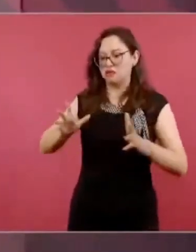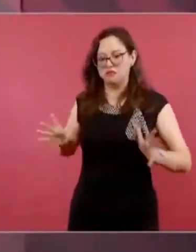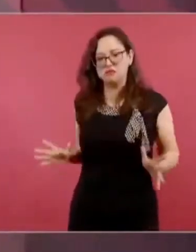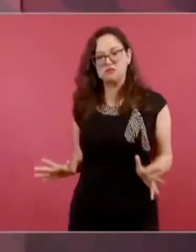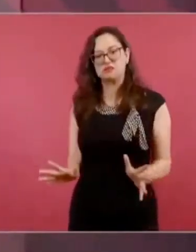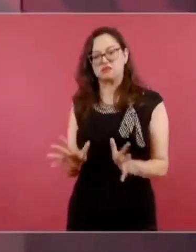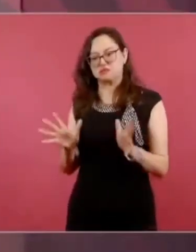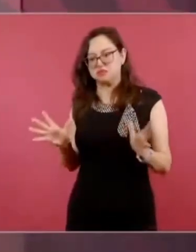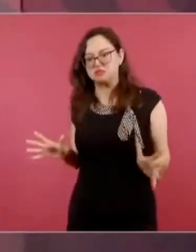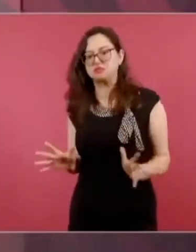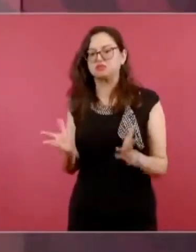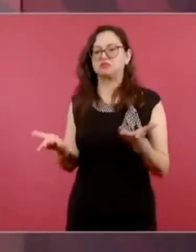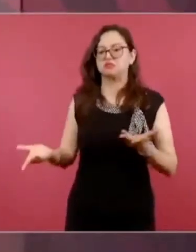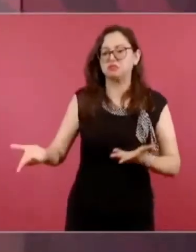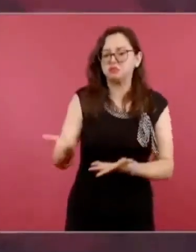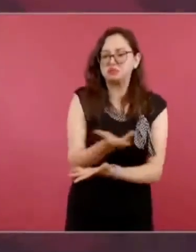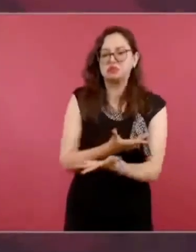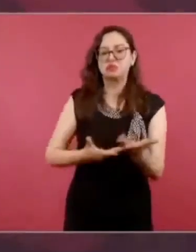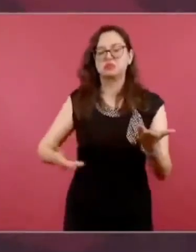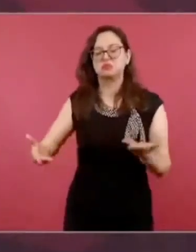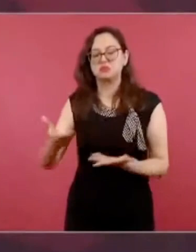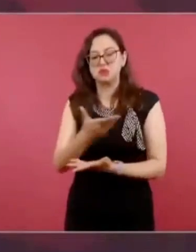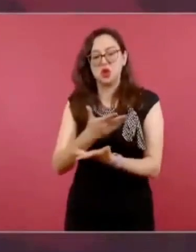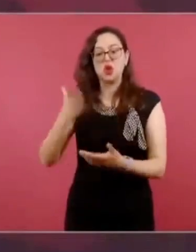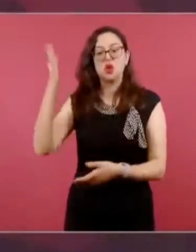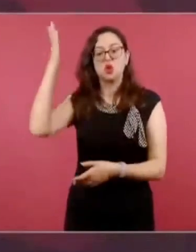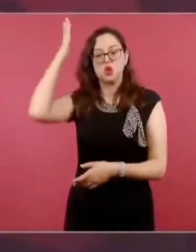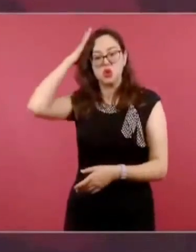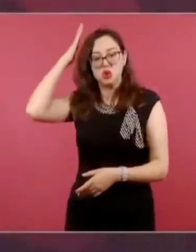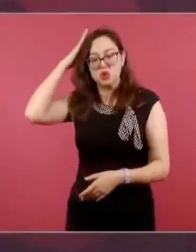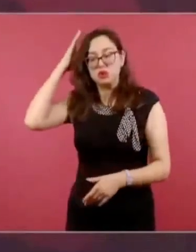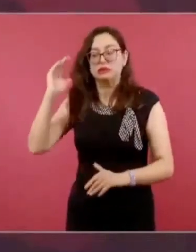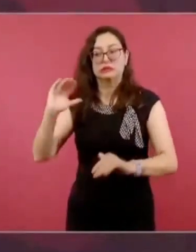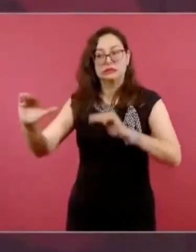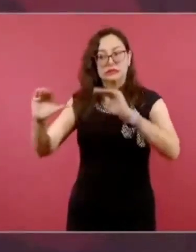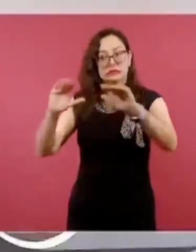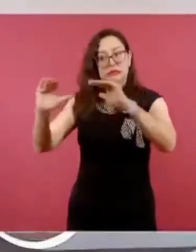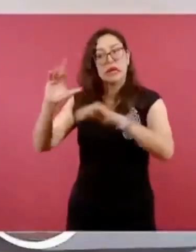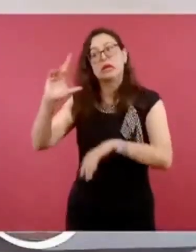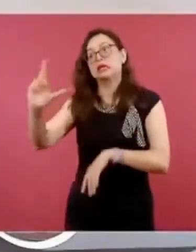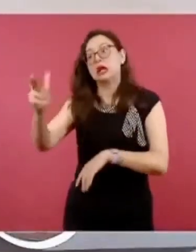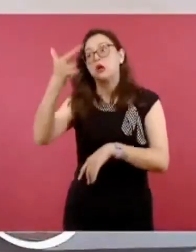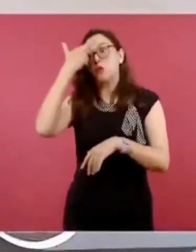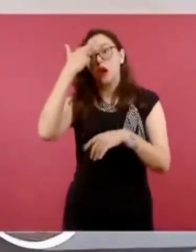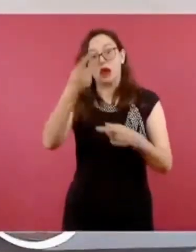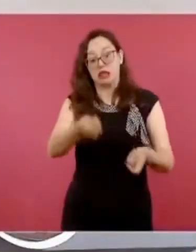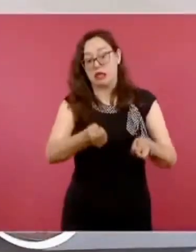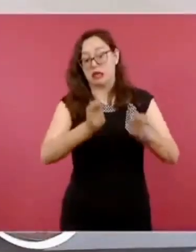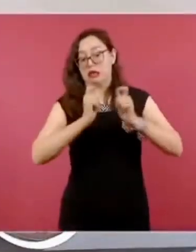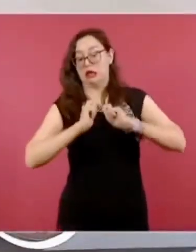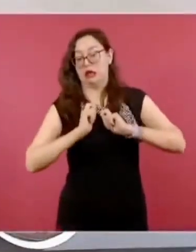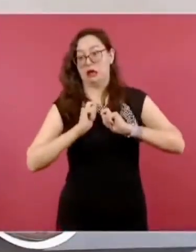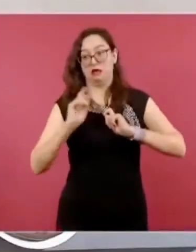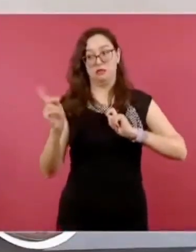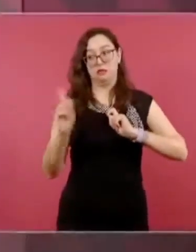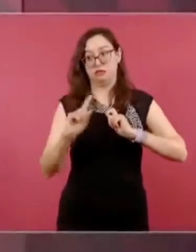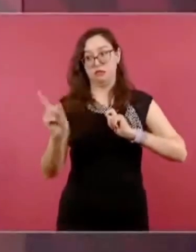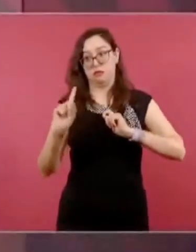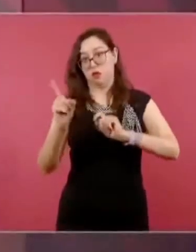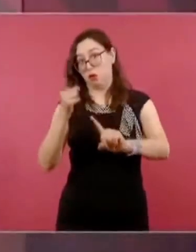los dirigentes: no se lucha por los cargos, se lucha por ideales, se lucha por